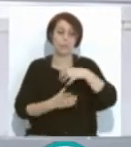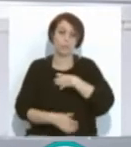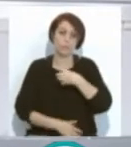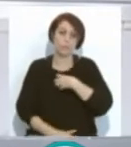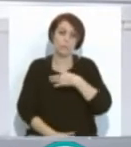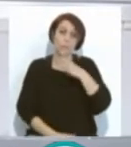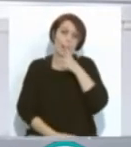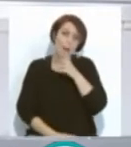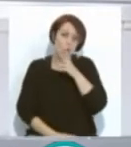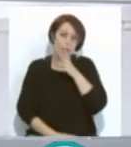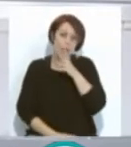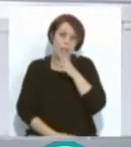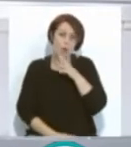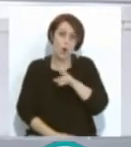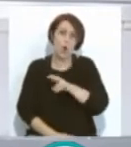abre